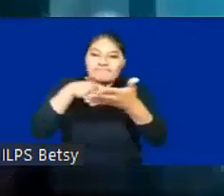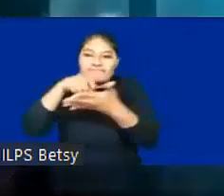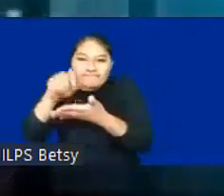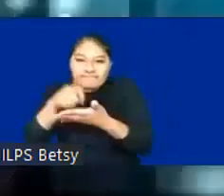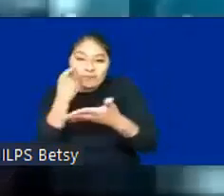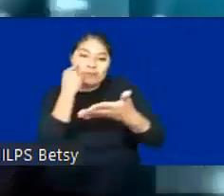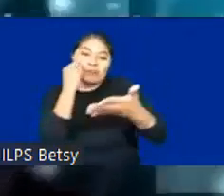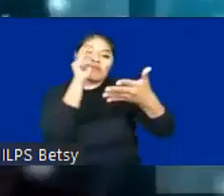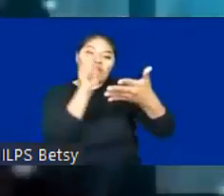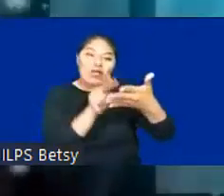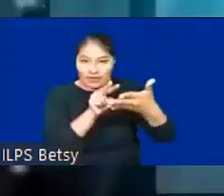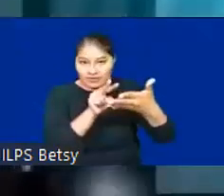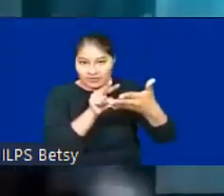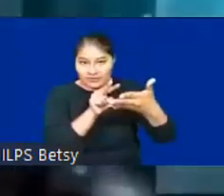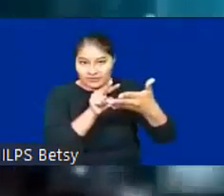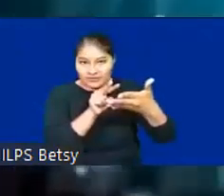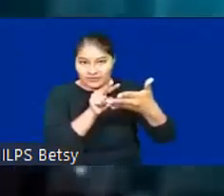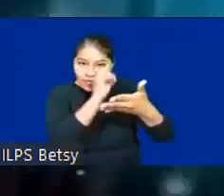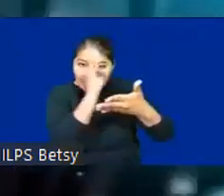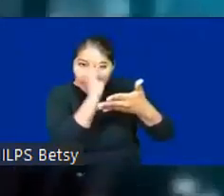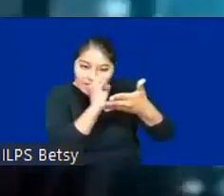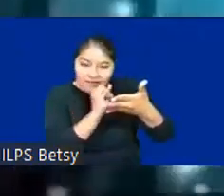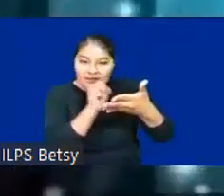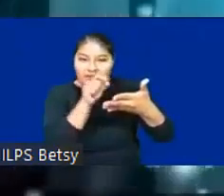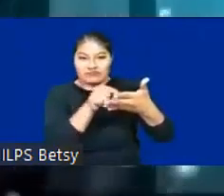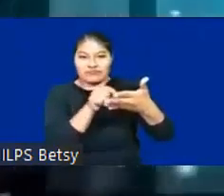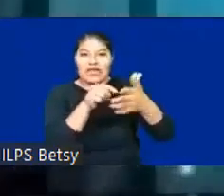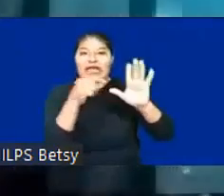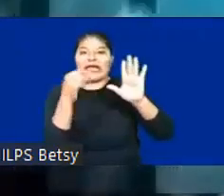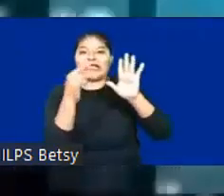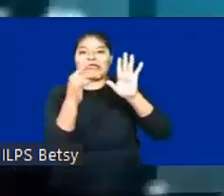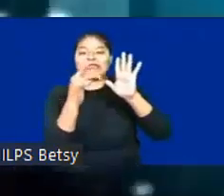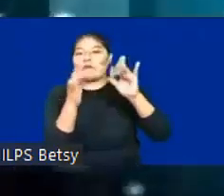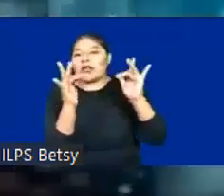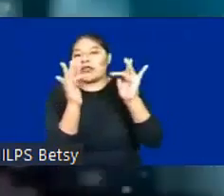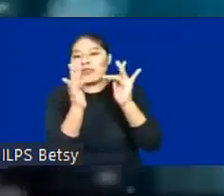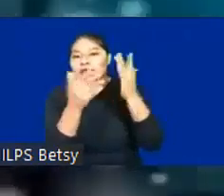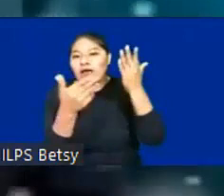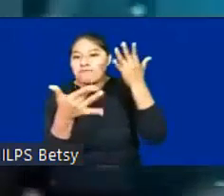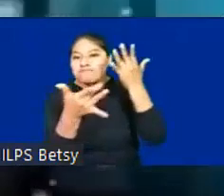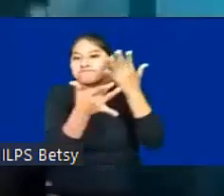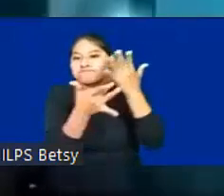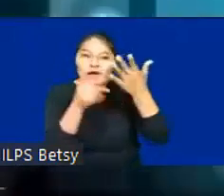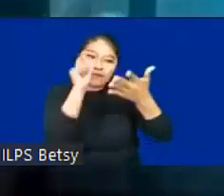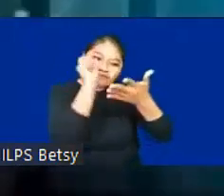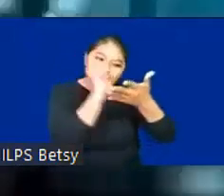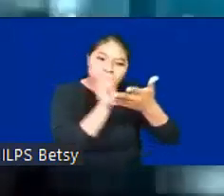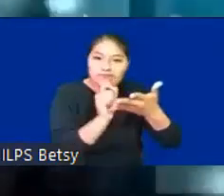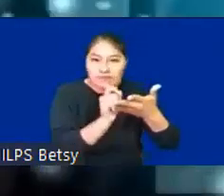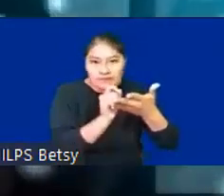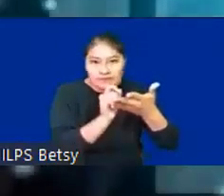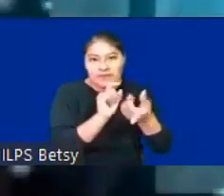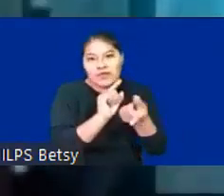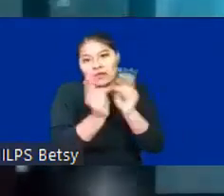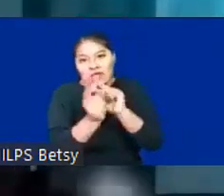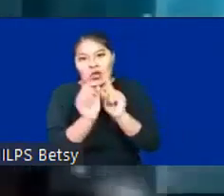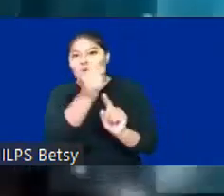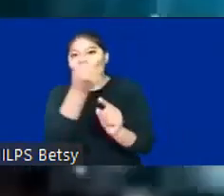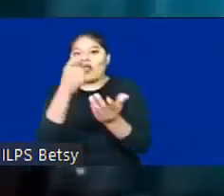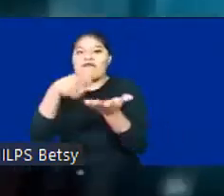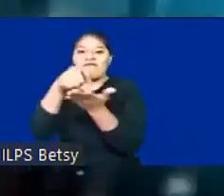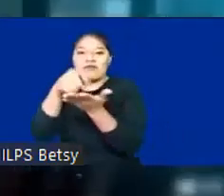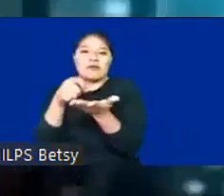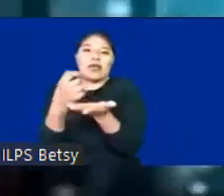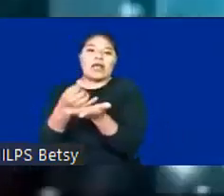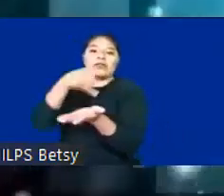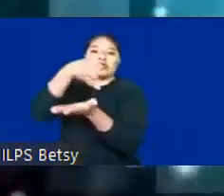pueden, finalmente, cuando se genera el asiento registral, también lo firman con su certificado digital y generan